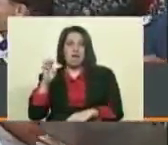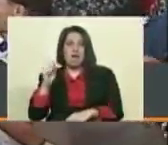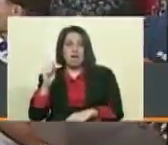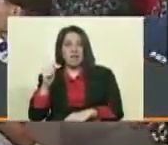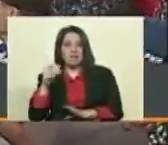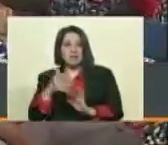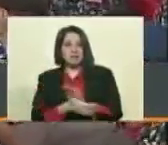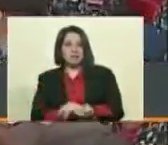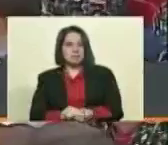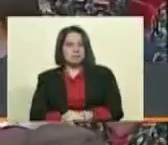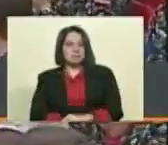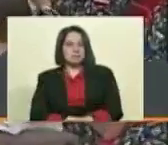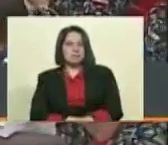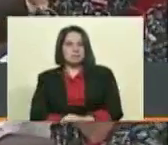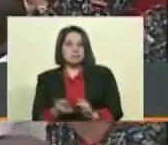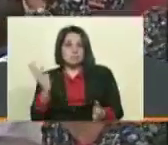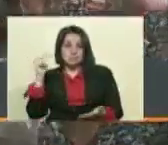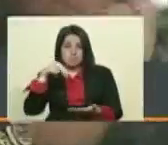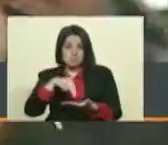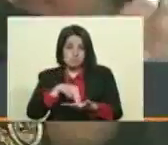pie.